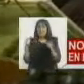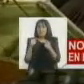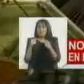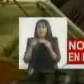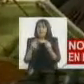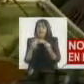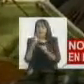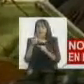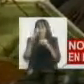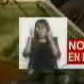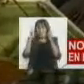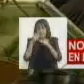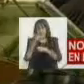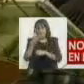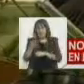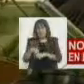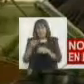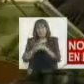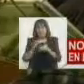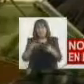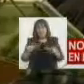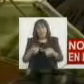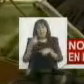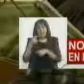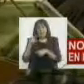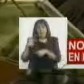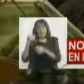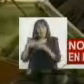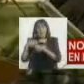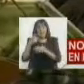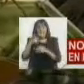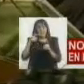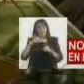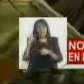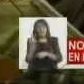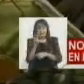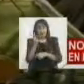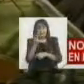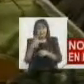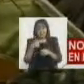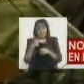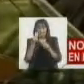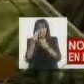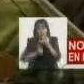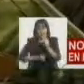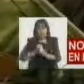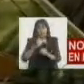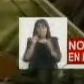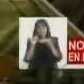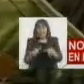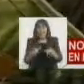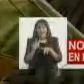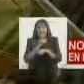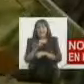contradicen la soberanía costarricense en esta zona, porque ellos argumentan que han estado ahí desde siempre o que han tenido acciones por muchos años.